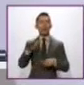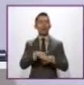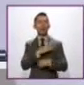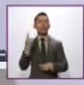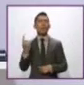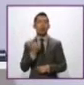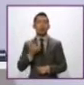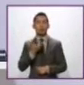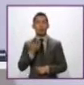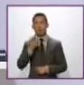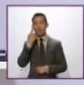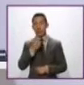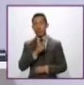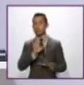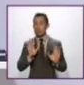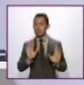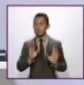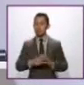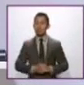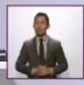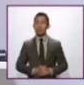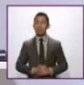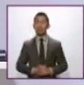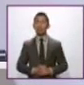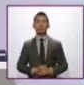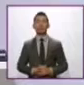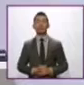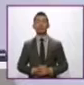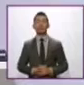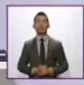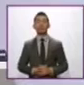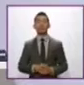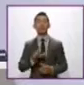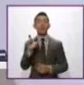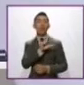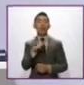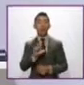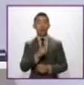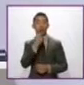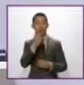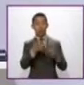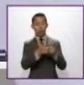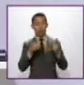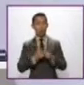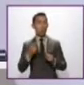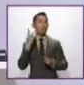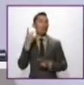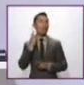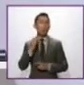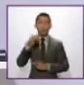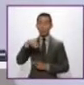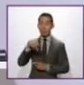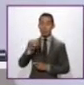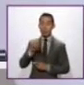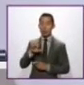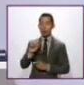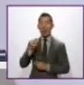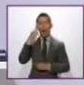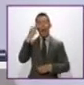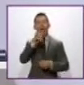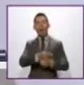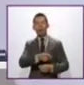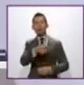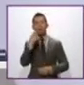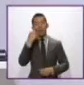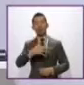Porque a fin de cuentas, cuando alguien en tu partido es acusado de corrupción o